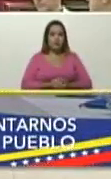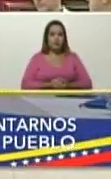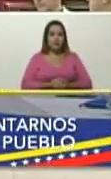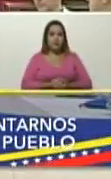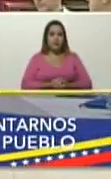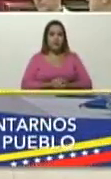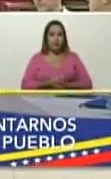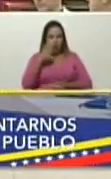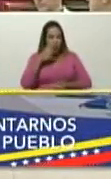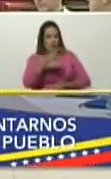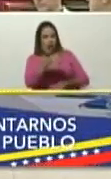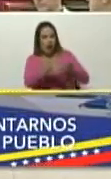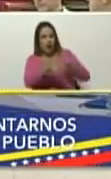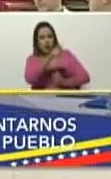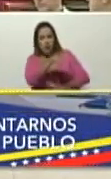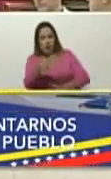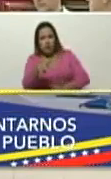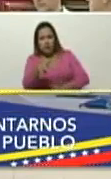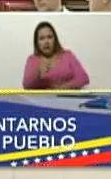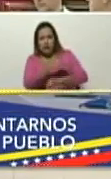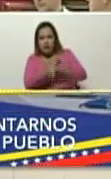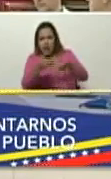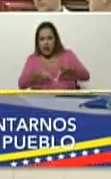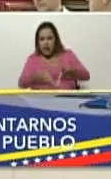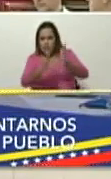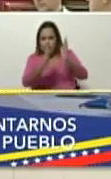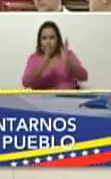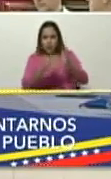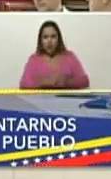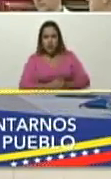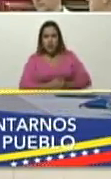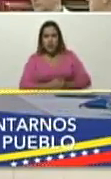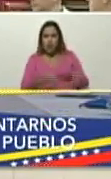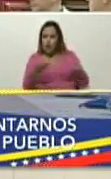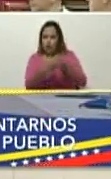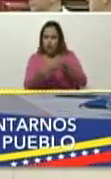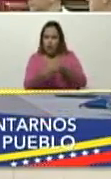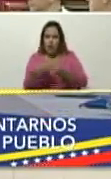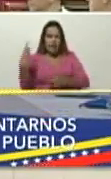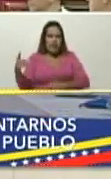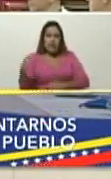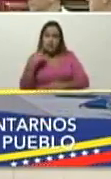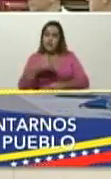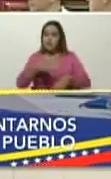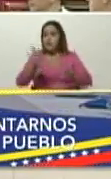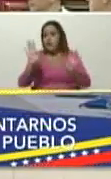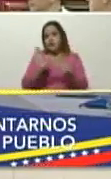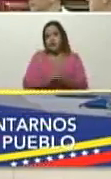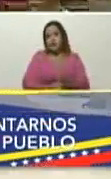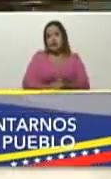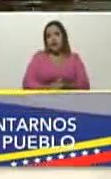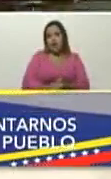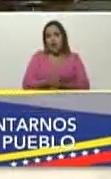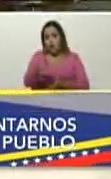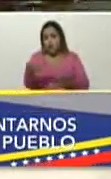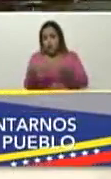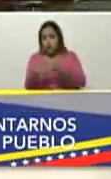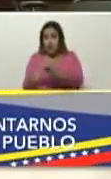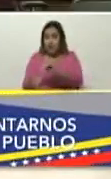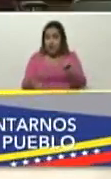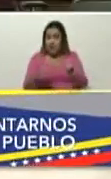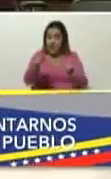Uno ve a algunos pueblos terminando por el camino de del fascismo, de la derecha, y dice, bueno, es porque la izquierda en esos